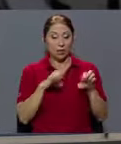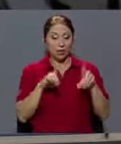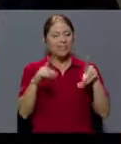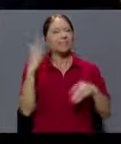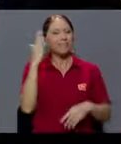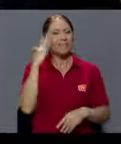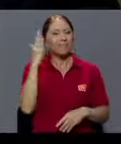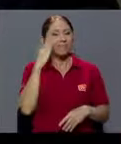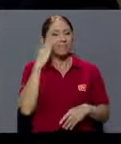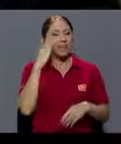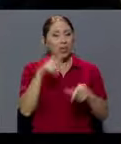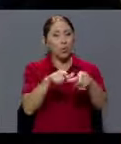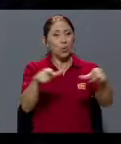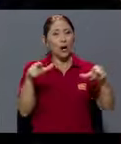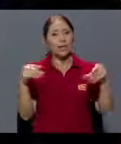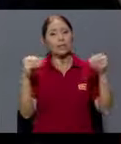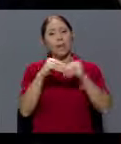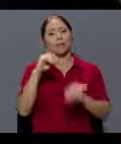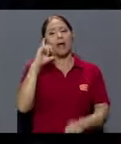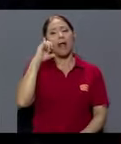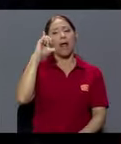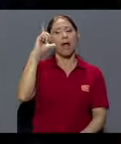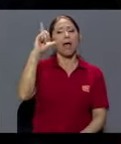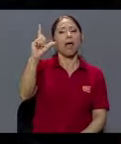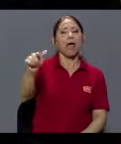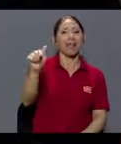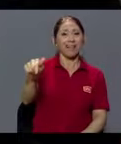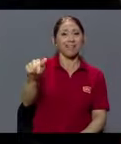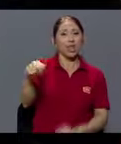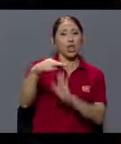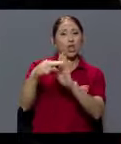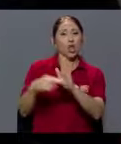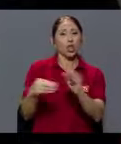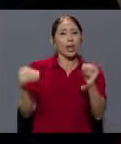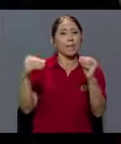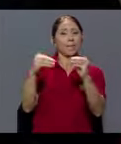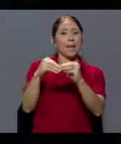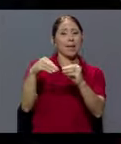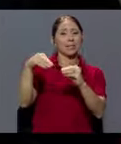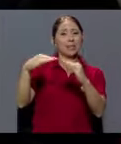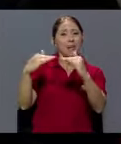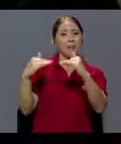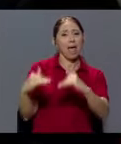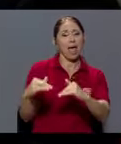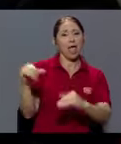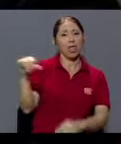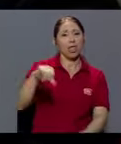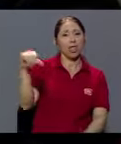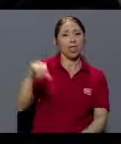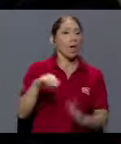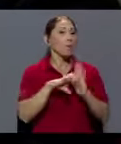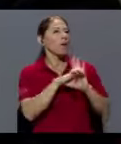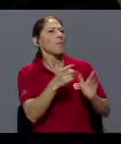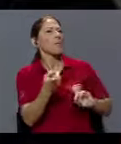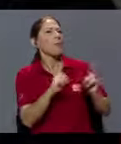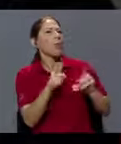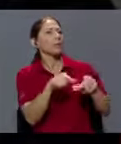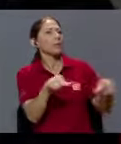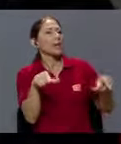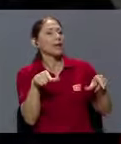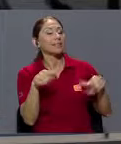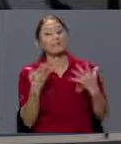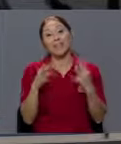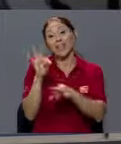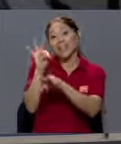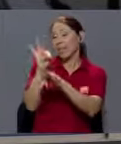las regiones rurales más alejadas son los que tienen promociones más bajas a nivel de bachillerato. ¿Cómo cuáles? Por